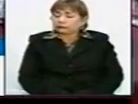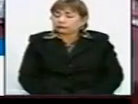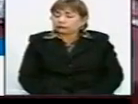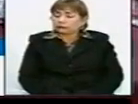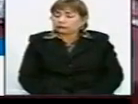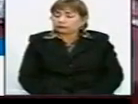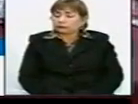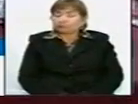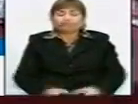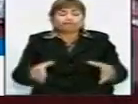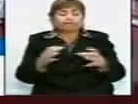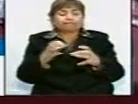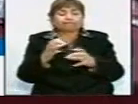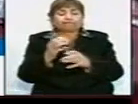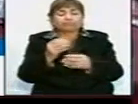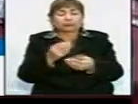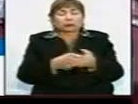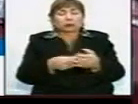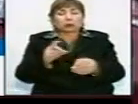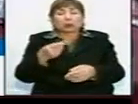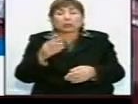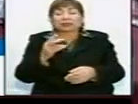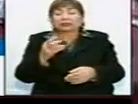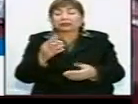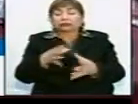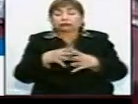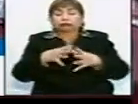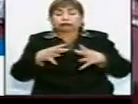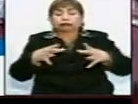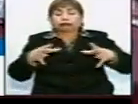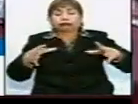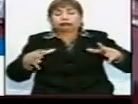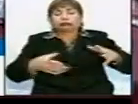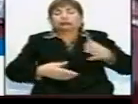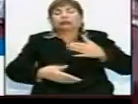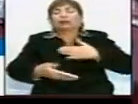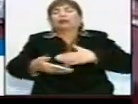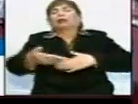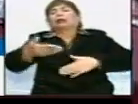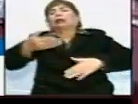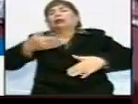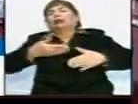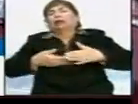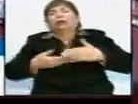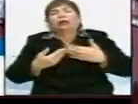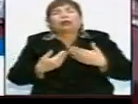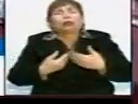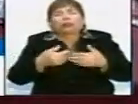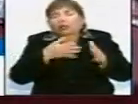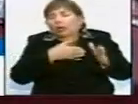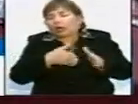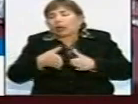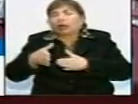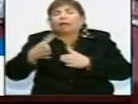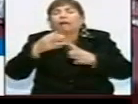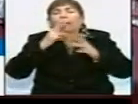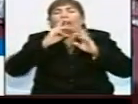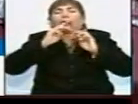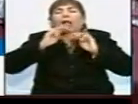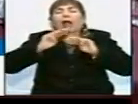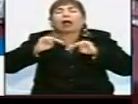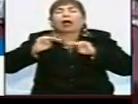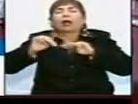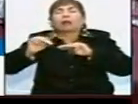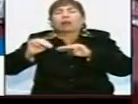que sucedió el 17 de acuerdas de que se acumula tanto que regresa porque no tiene desfogue al mar ese es también